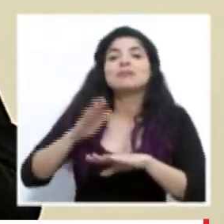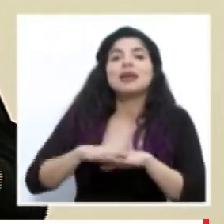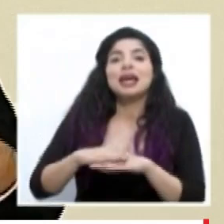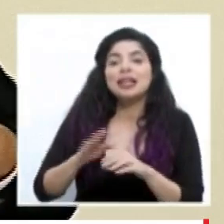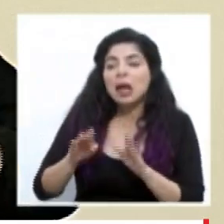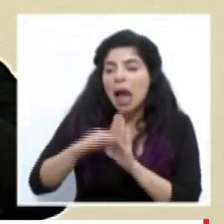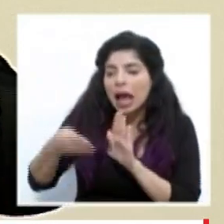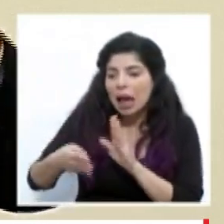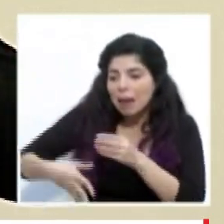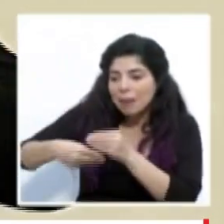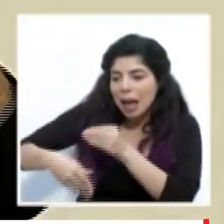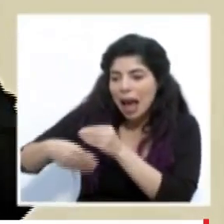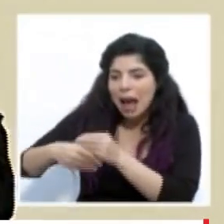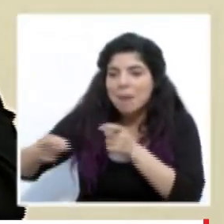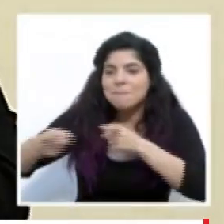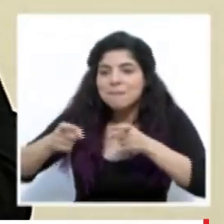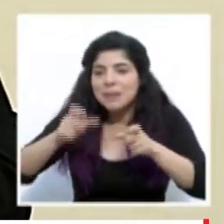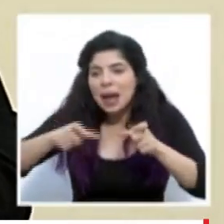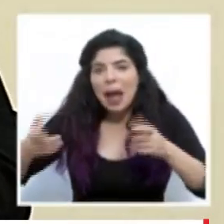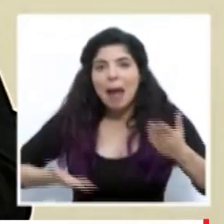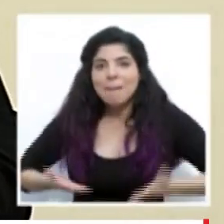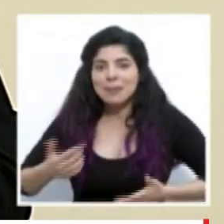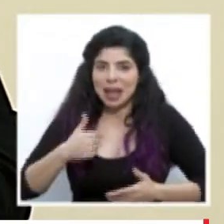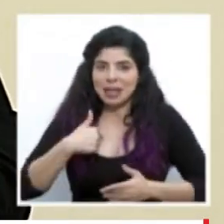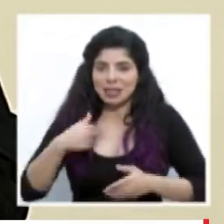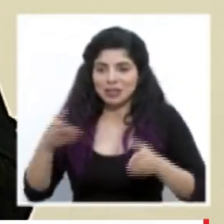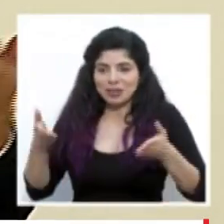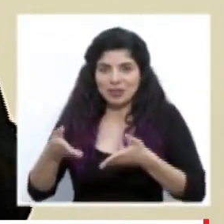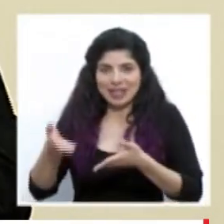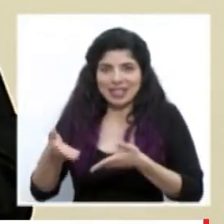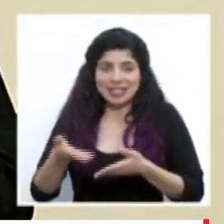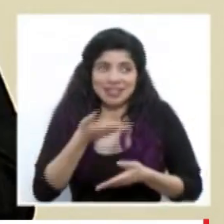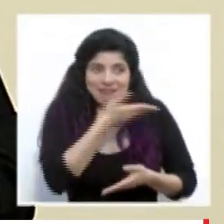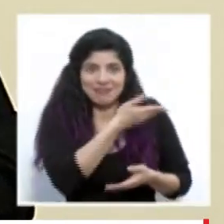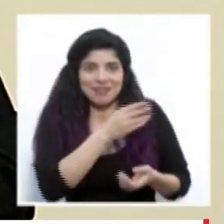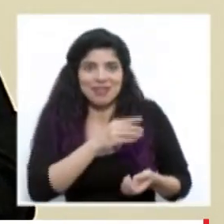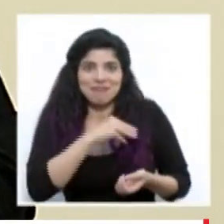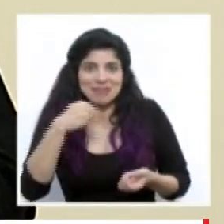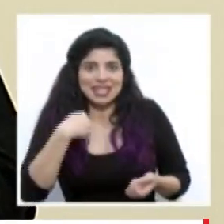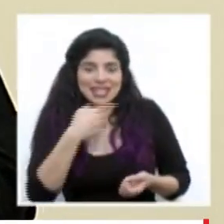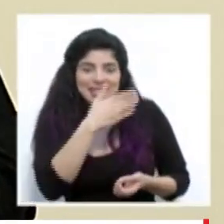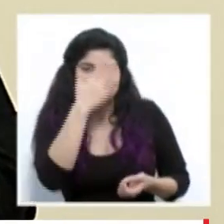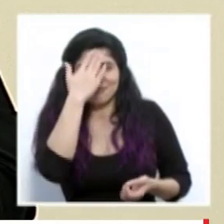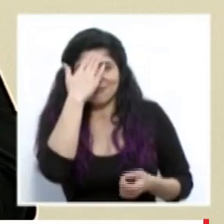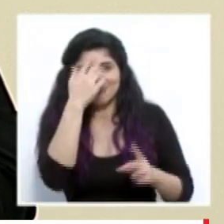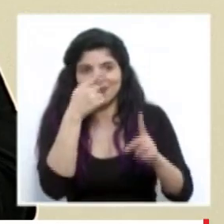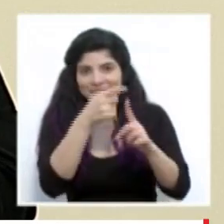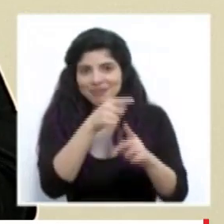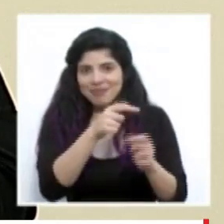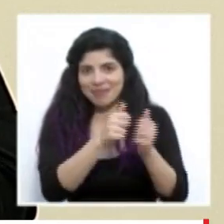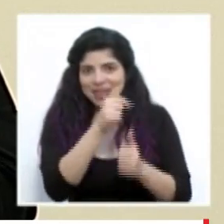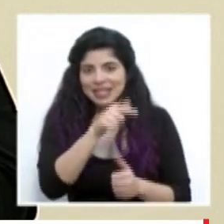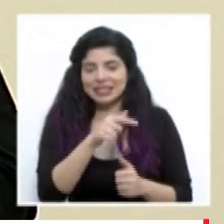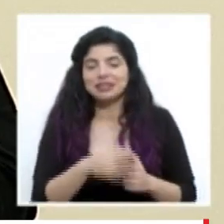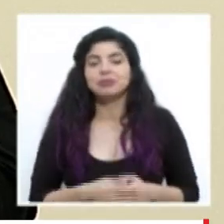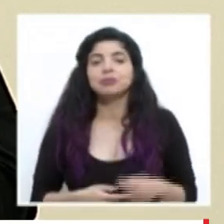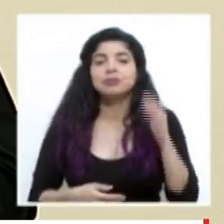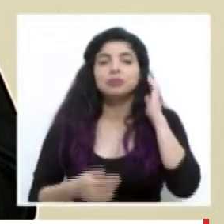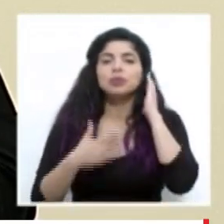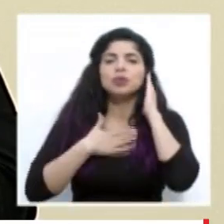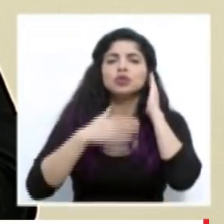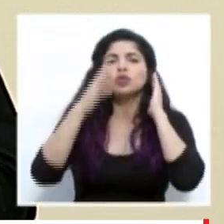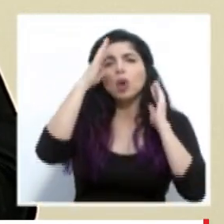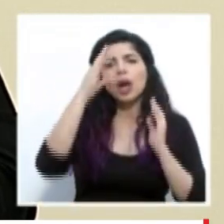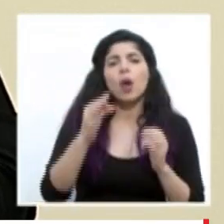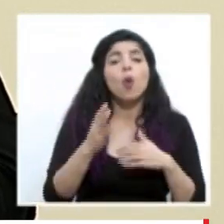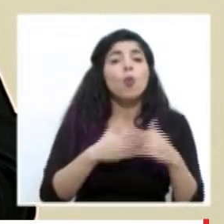hacer camas, en gestionar el personal de salud, y tal vez el señor ministro pueda responder esa parte. Yo creo